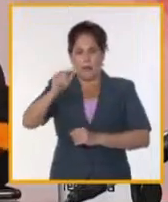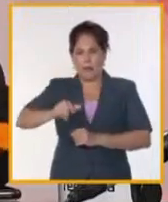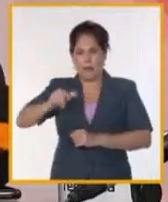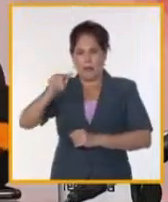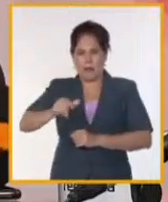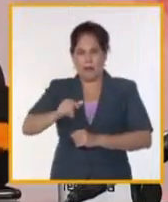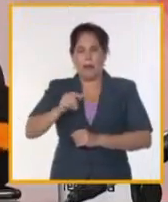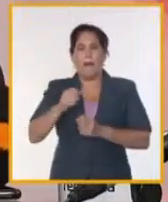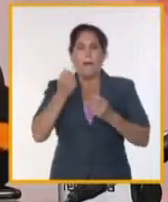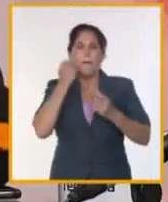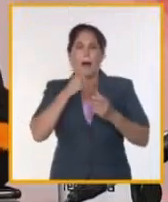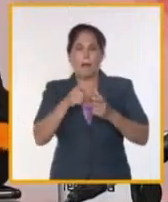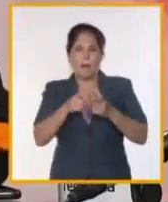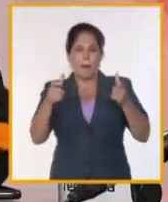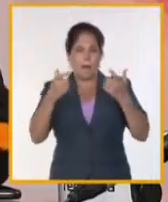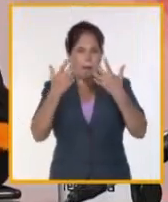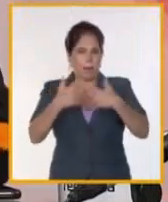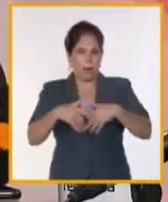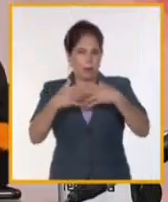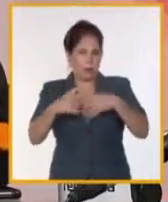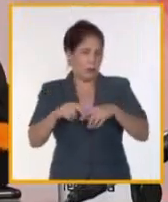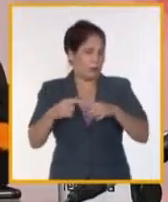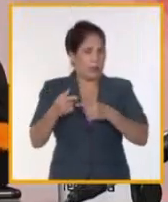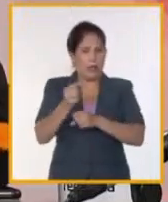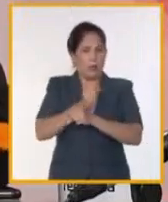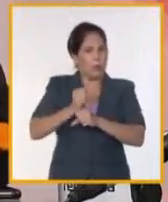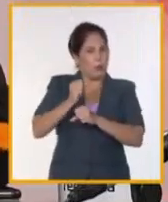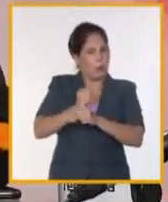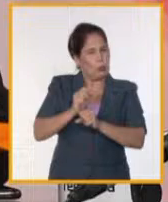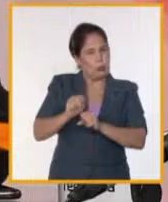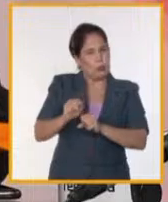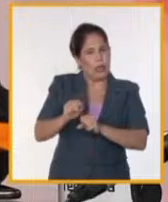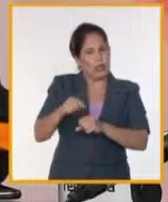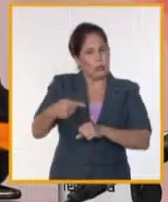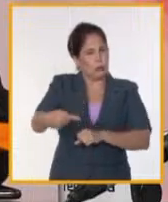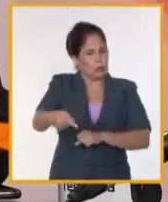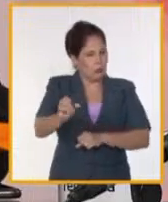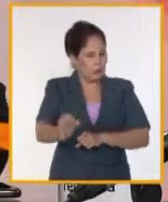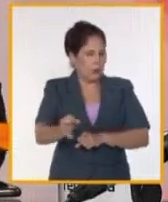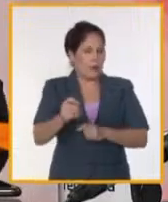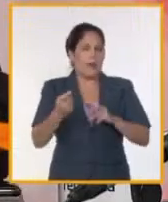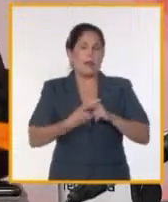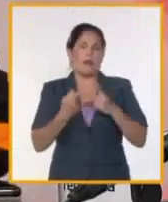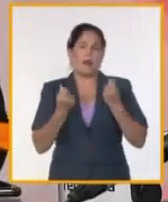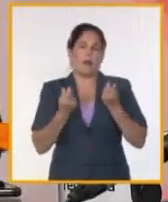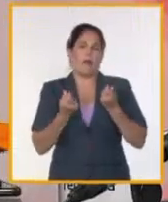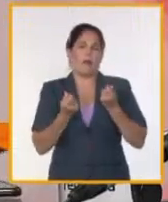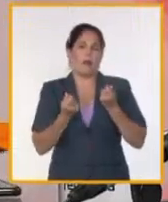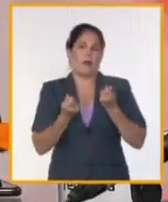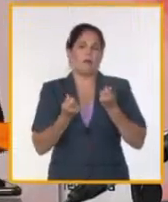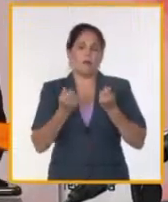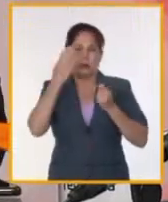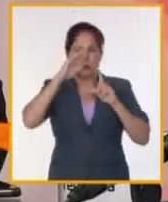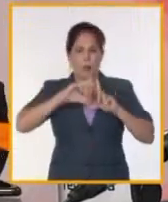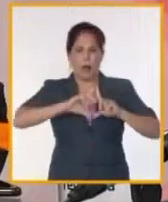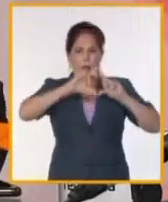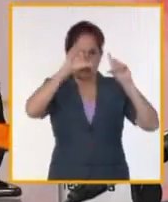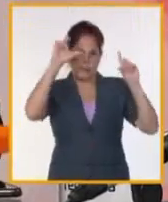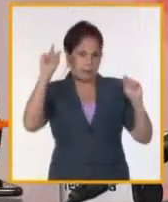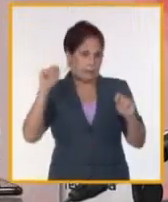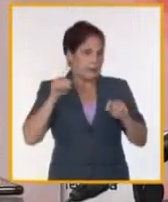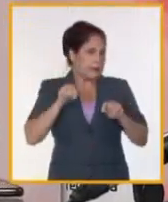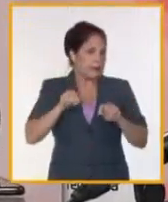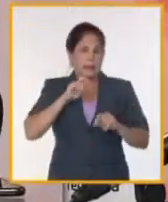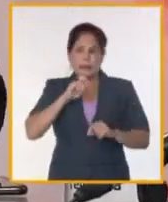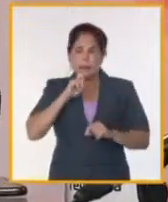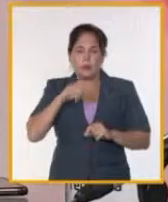incrementar esa producción, para darle utilidad también en la vida cotidiana y en la economía de nuestro país, sobre los retos